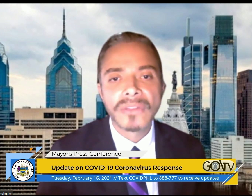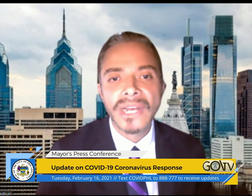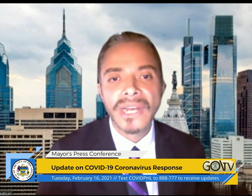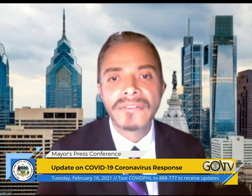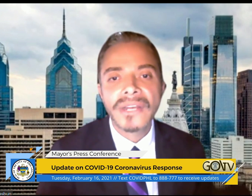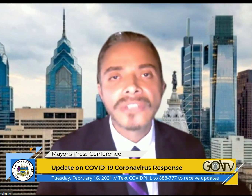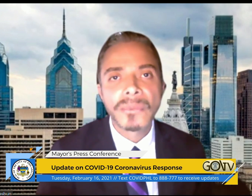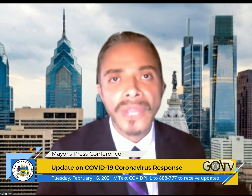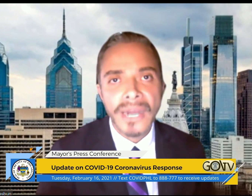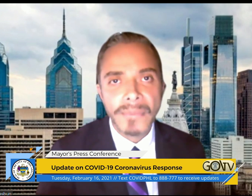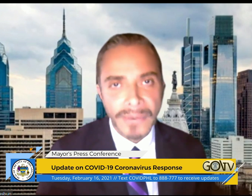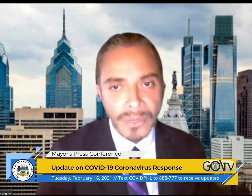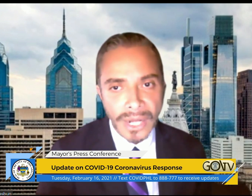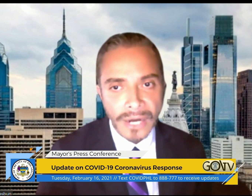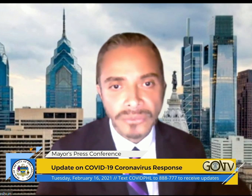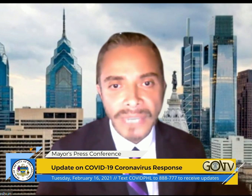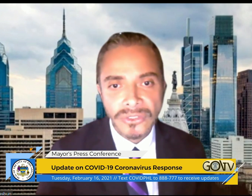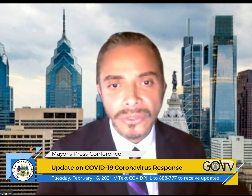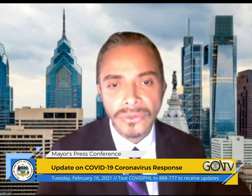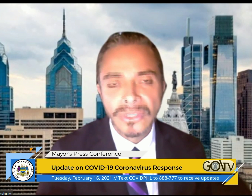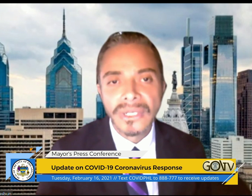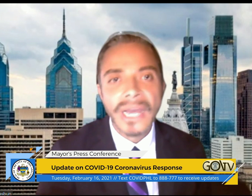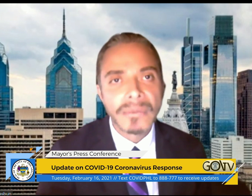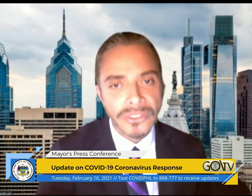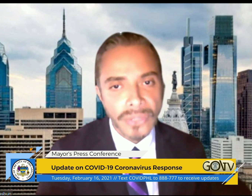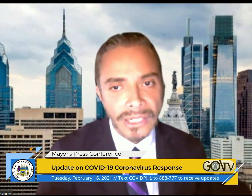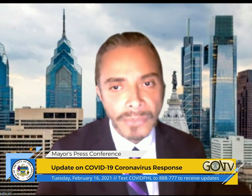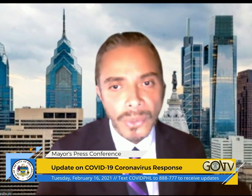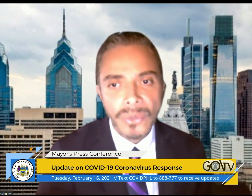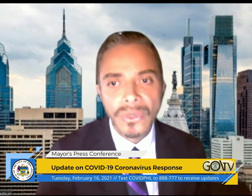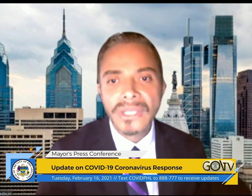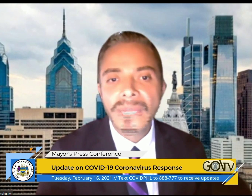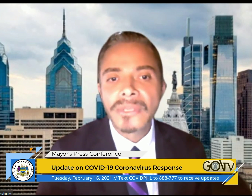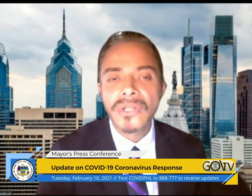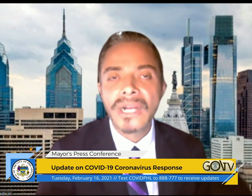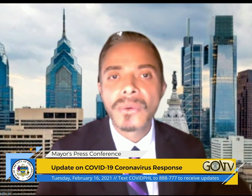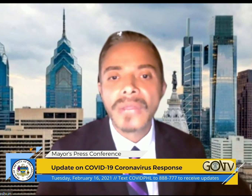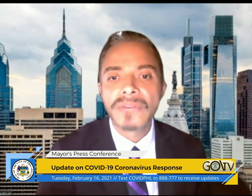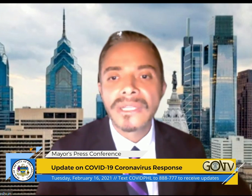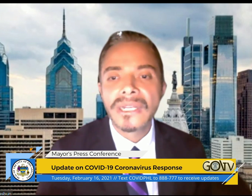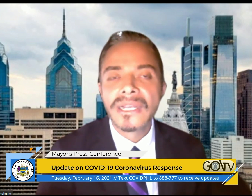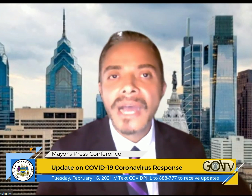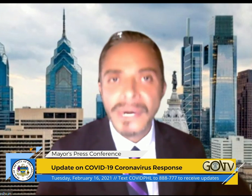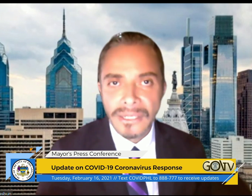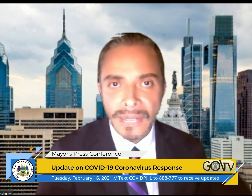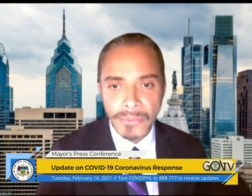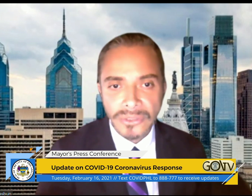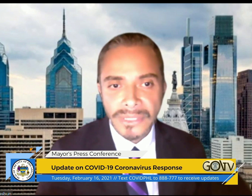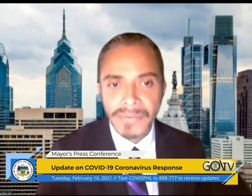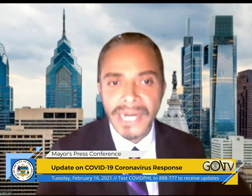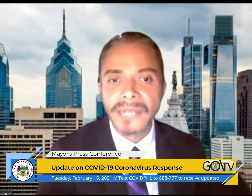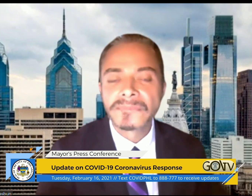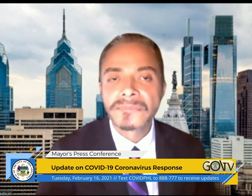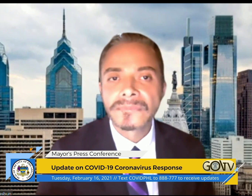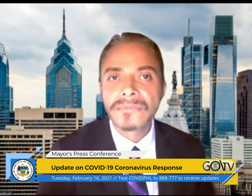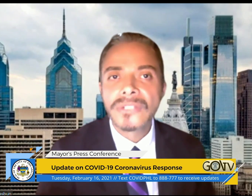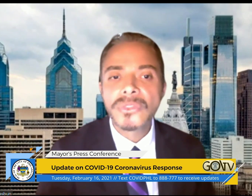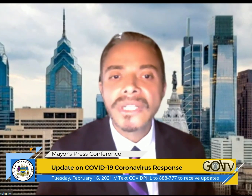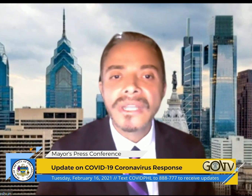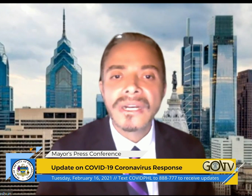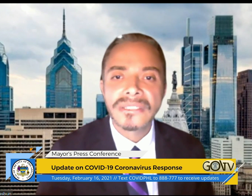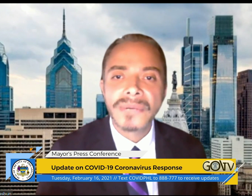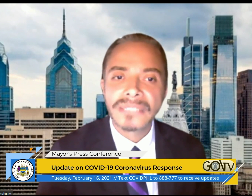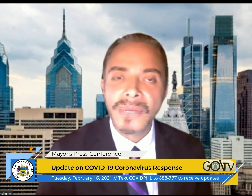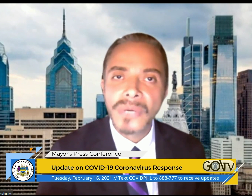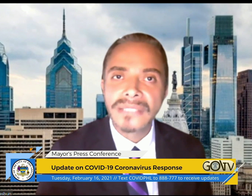de Niños de Filadelfia nos apoyará para vacunar a los maestros, al personal de apoyo y al personal de cuidado infantil a partir de la próxima semana. Si usted